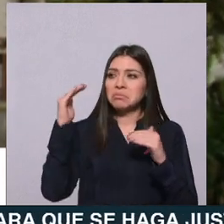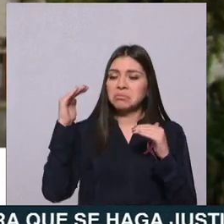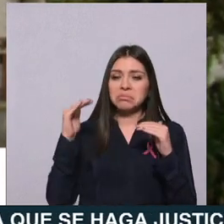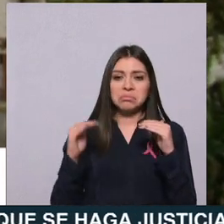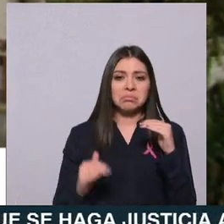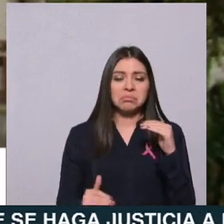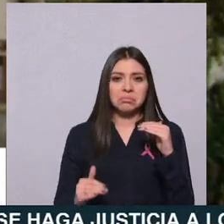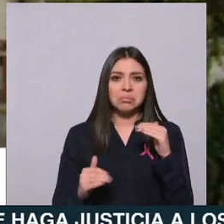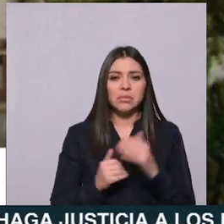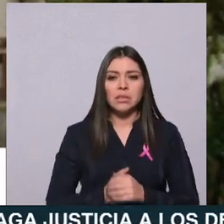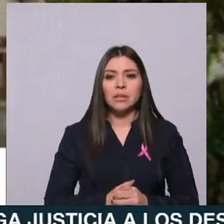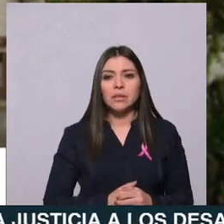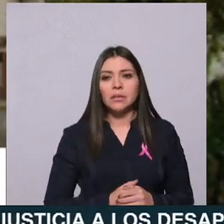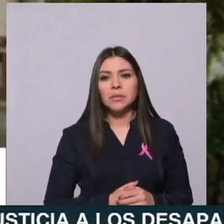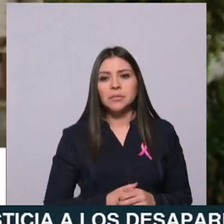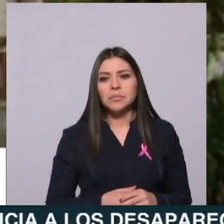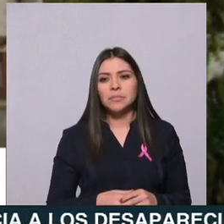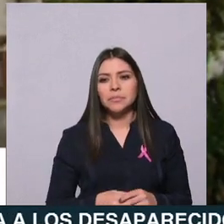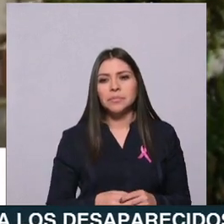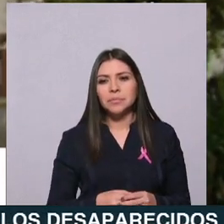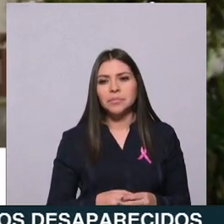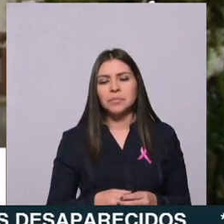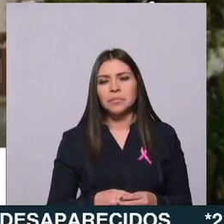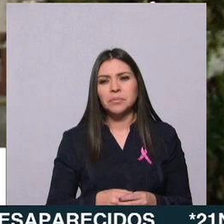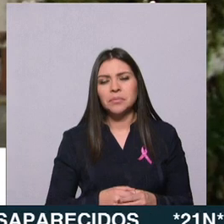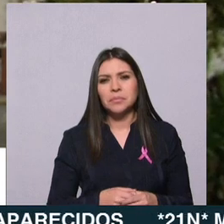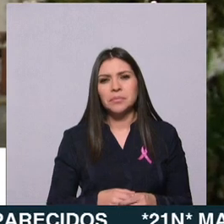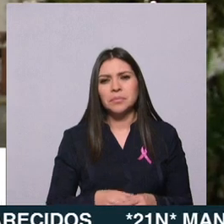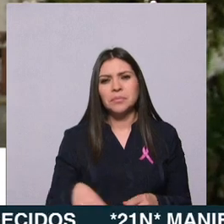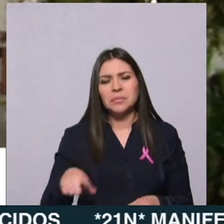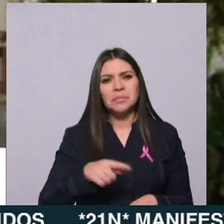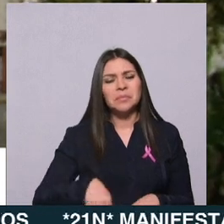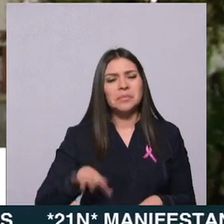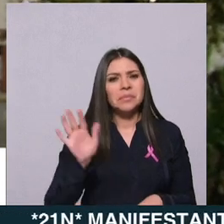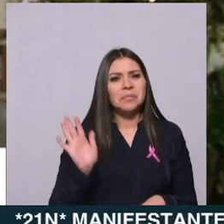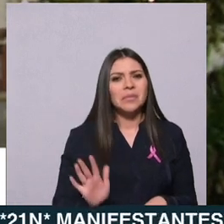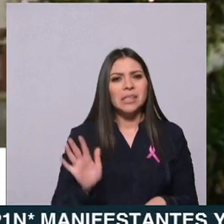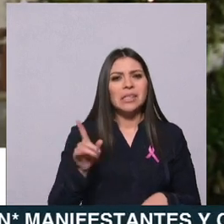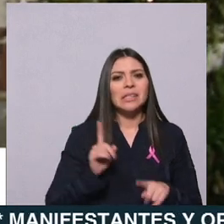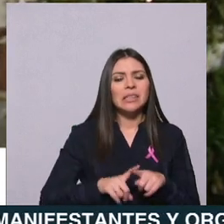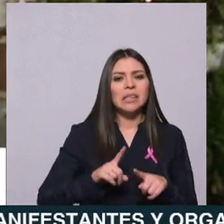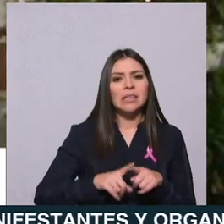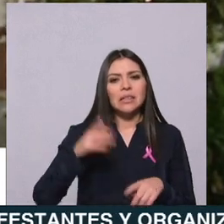que, pues, pareciera que aquí gobernara más